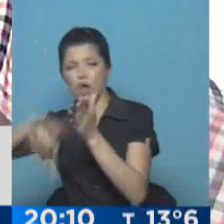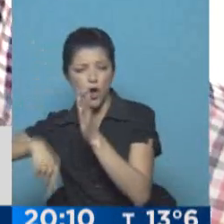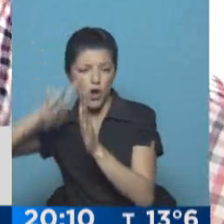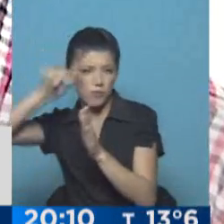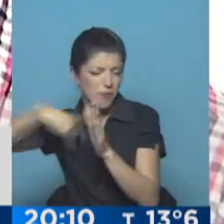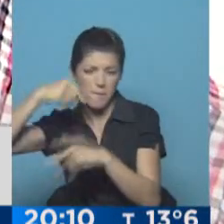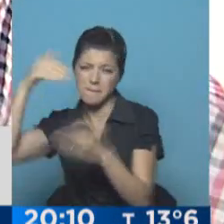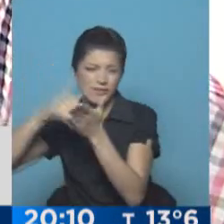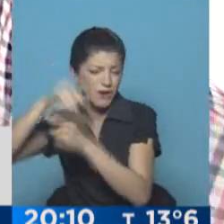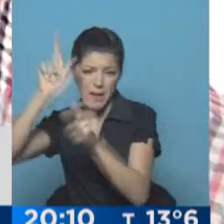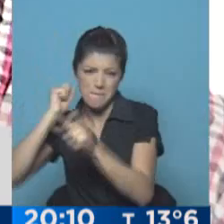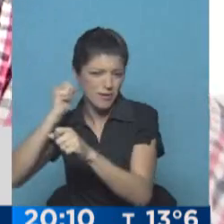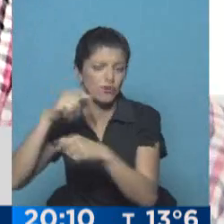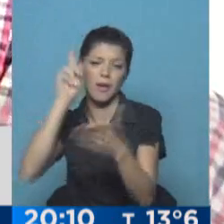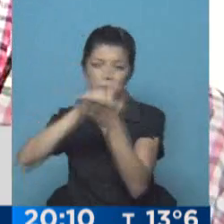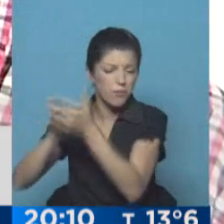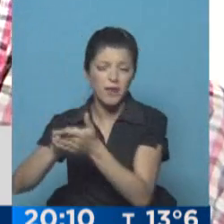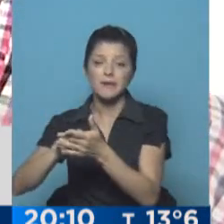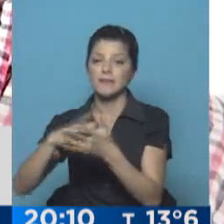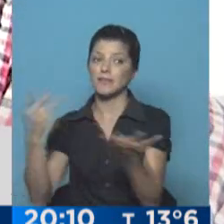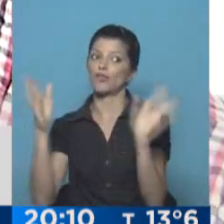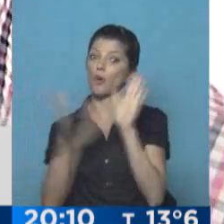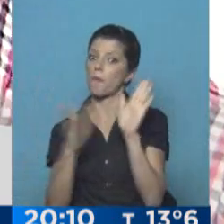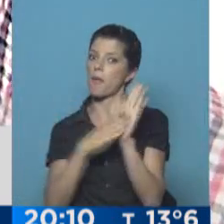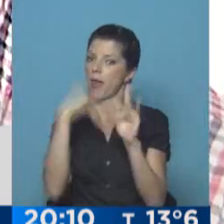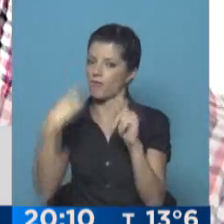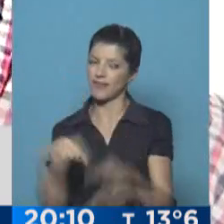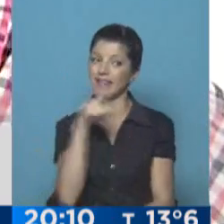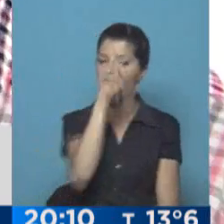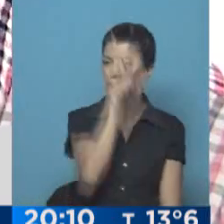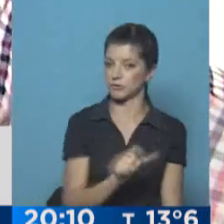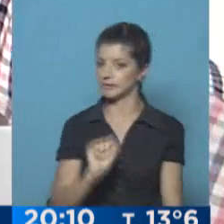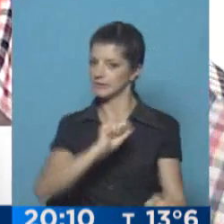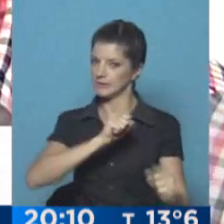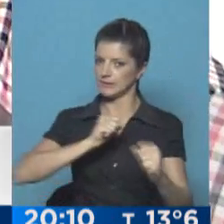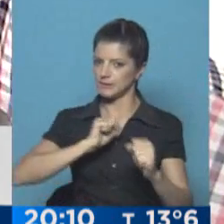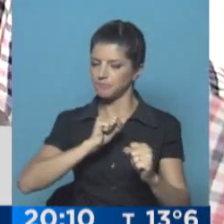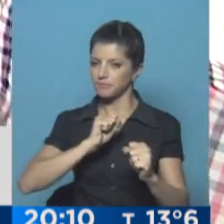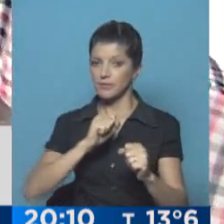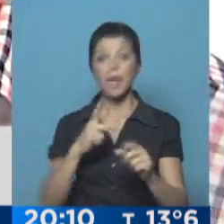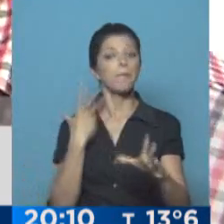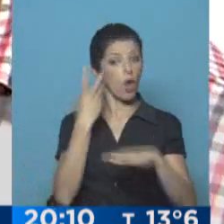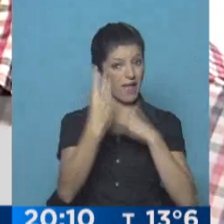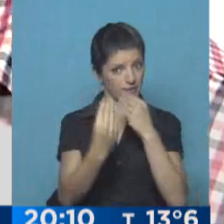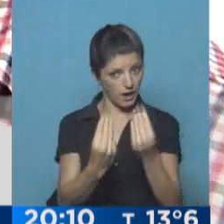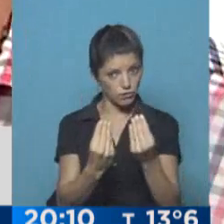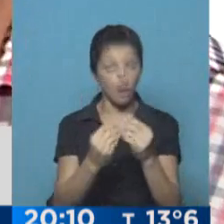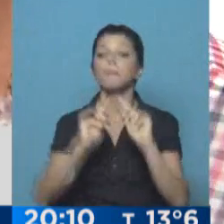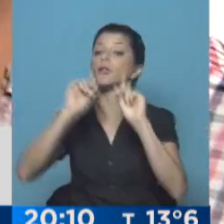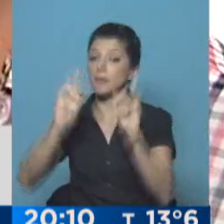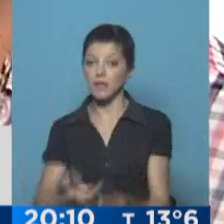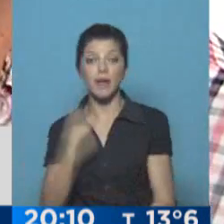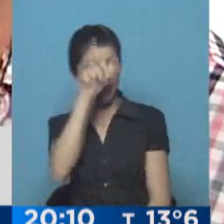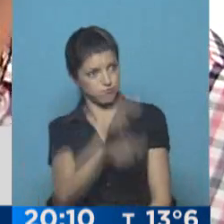Se han sumado una serie de evidencias que han puesto a Niembro una situación sumamente incómoda, no solamente como candidato, sino también en la calidad